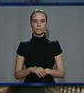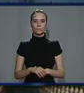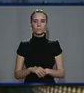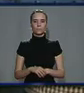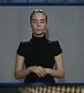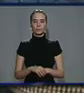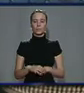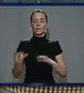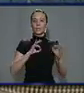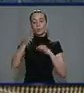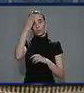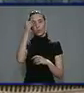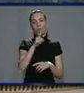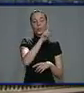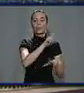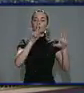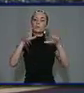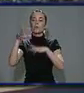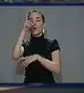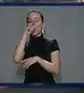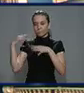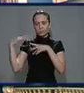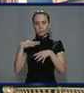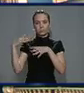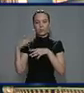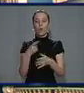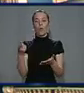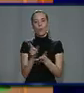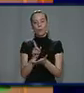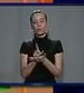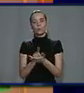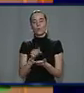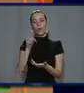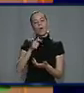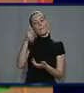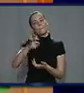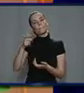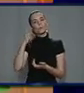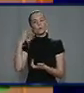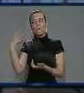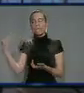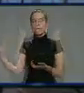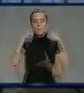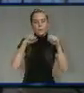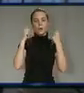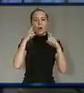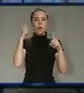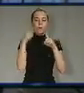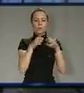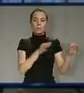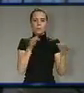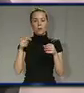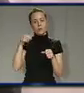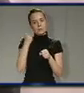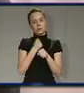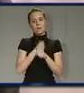El principal cumple 165 años... su director... ...horas y horas de práctica... ...se ha llevado a estar preparados... ...para afrontar